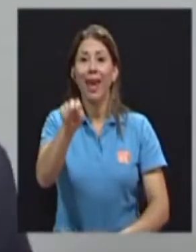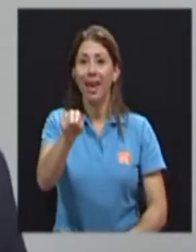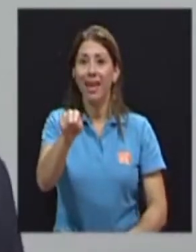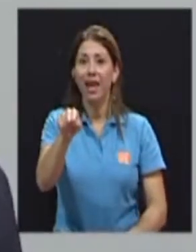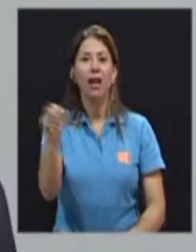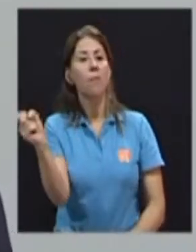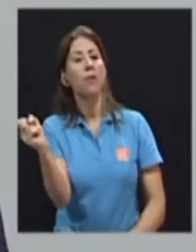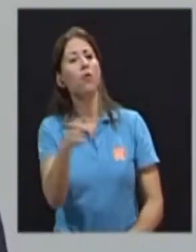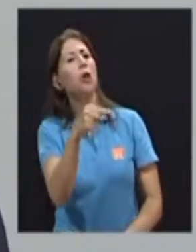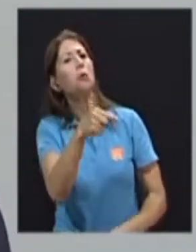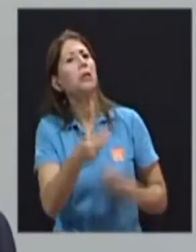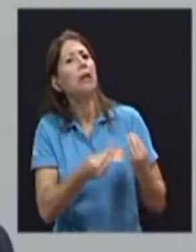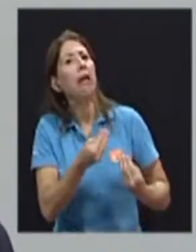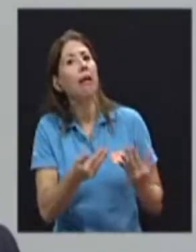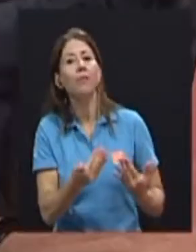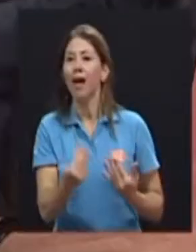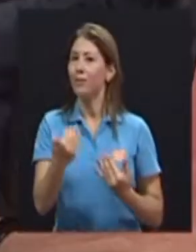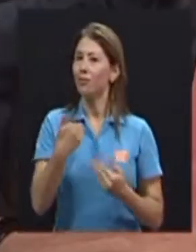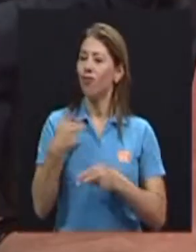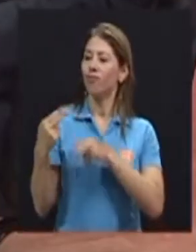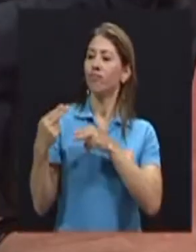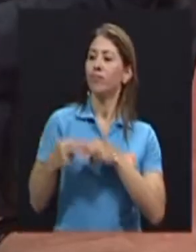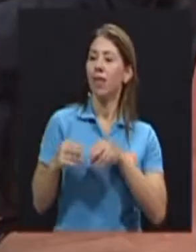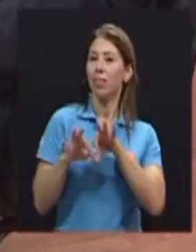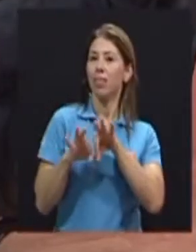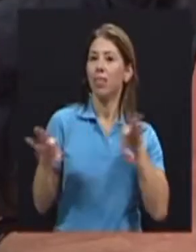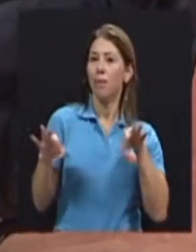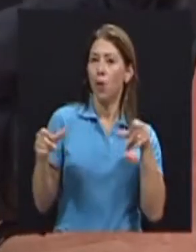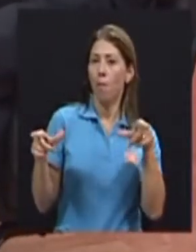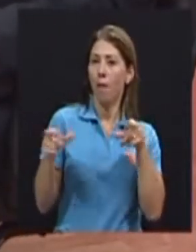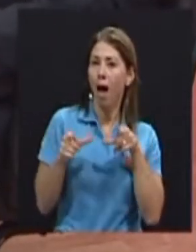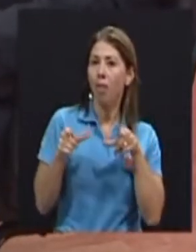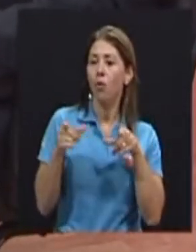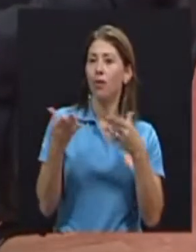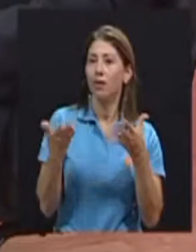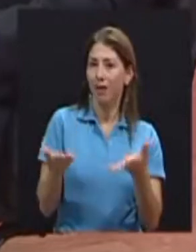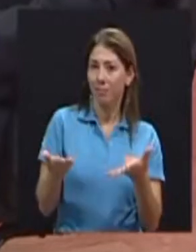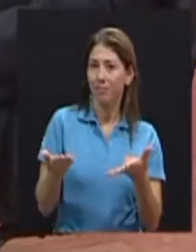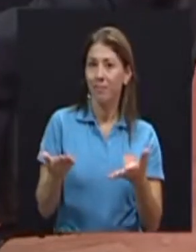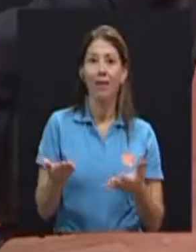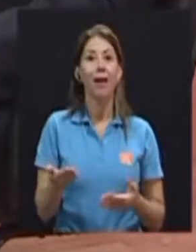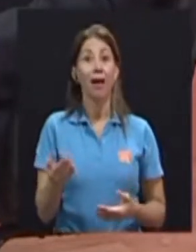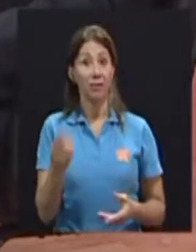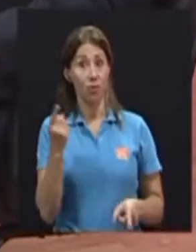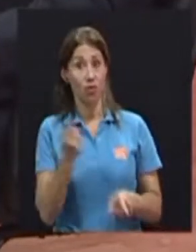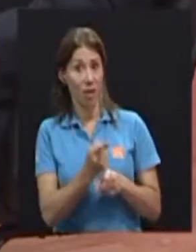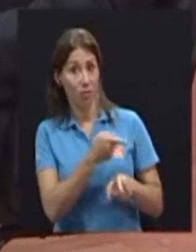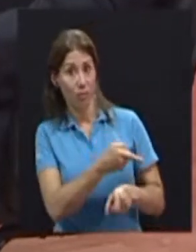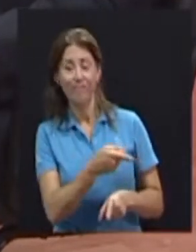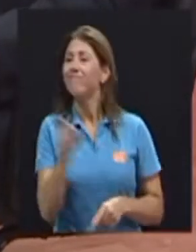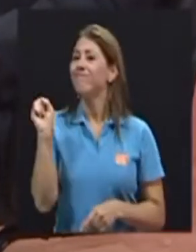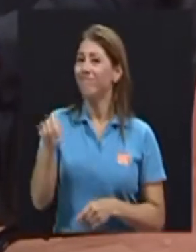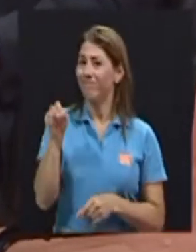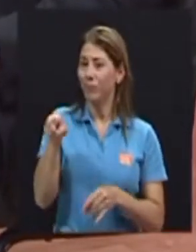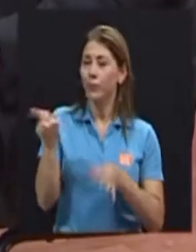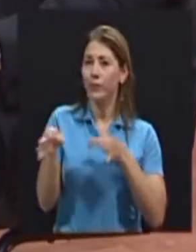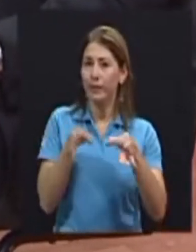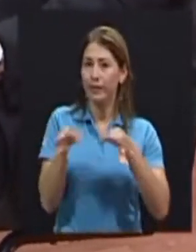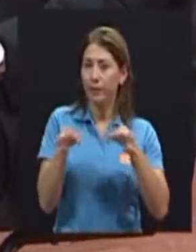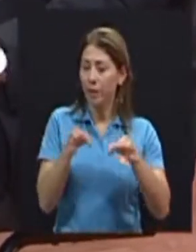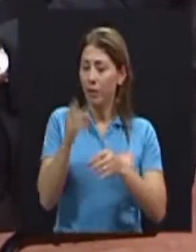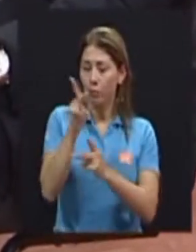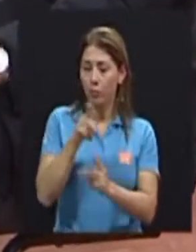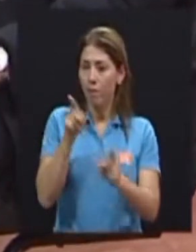Yo tengo diplomado de... ¿Es correcto eso, don Marcelo? Así ¿Lo es. describí bien? Usted lo está interpretando perfectamente, don Juan.